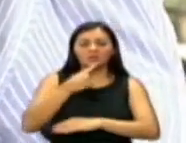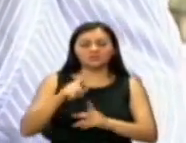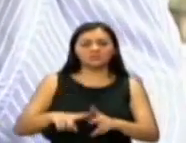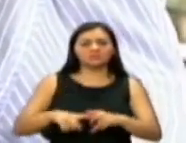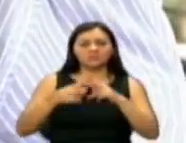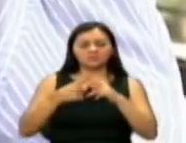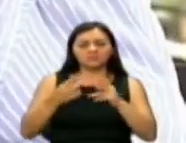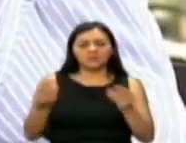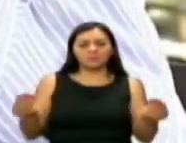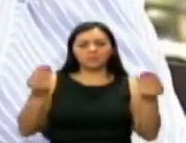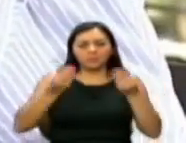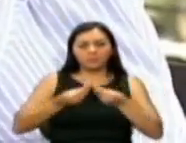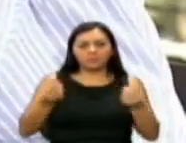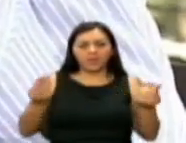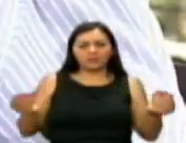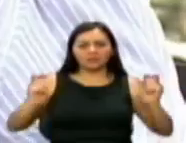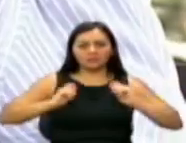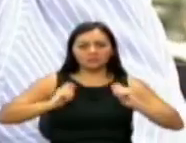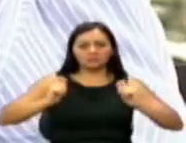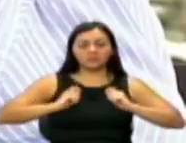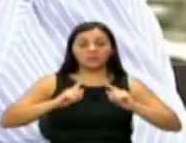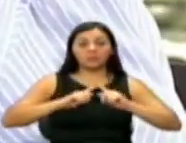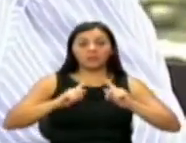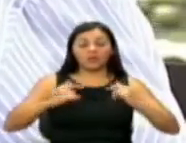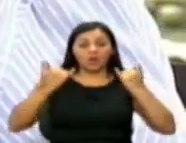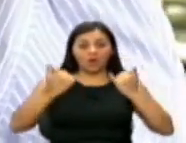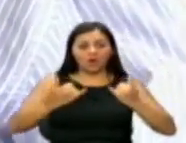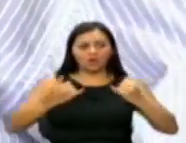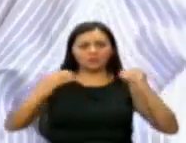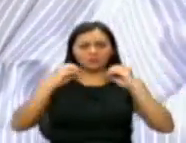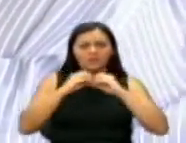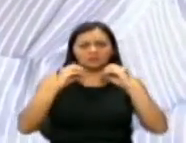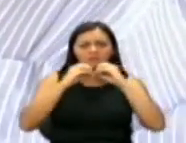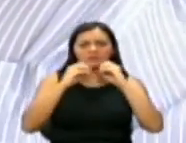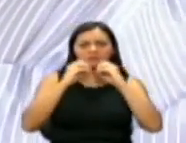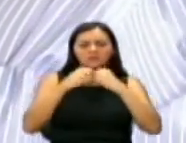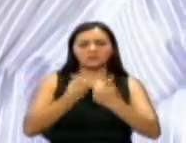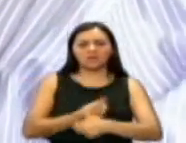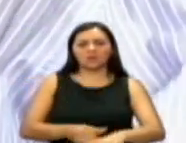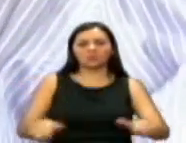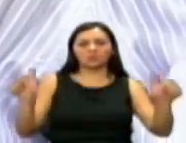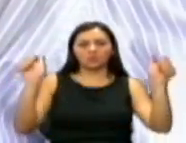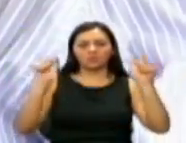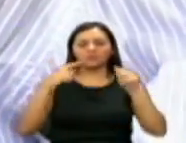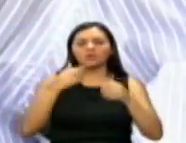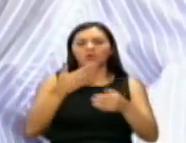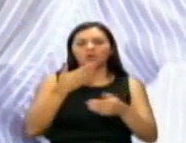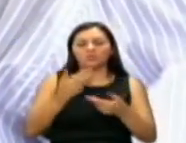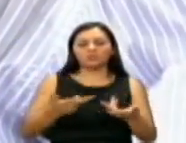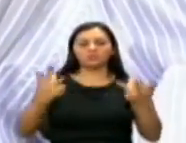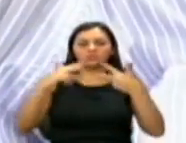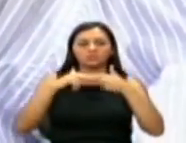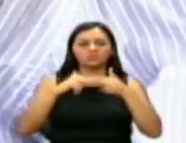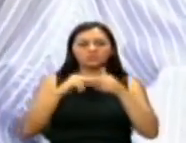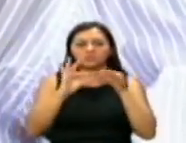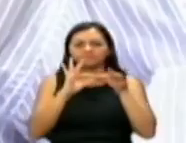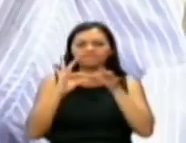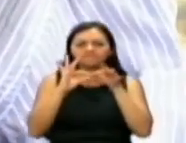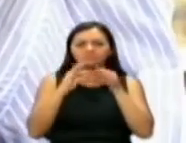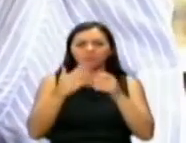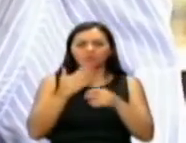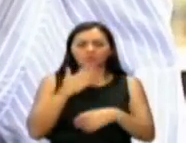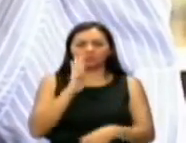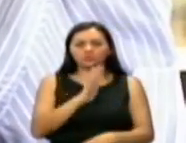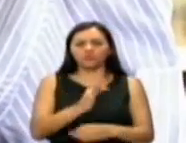en recibir más dinero y de alguna manera quieren una total autonomía. ¿Cómo la relación, de acuerdo a las competencias, las